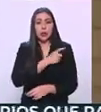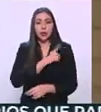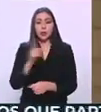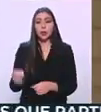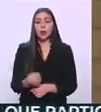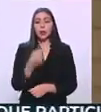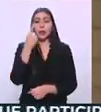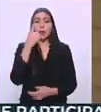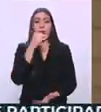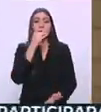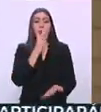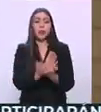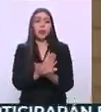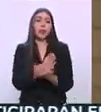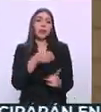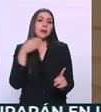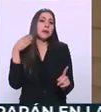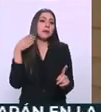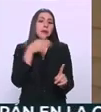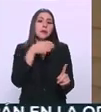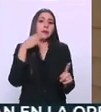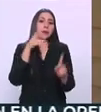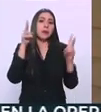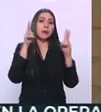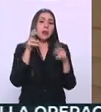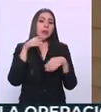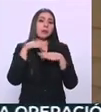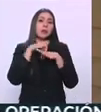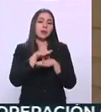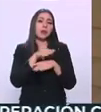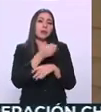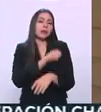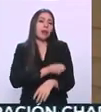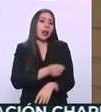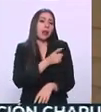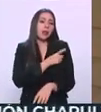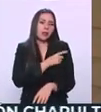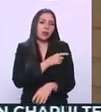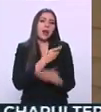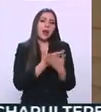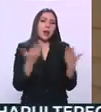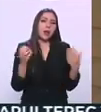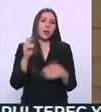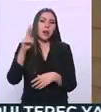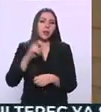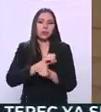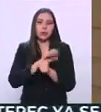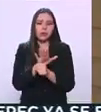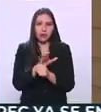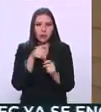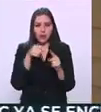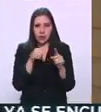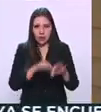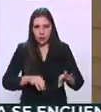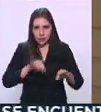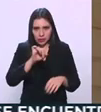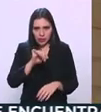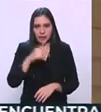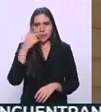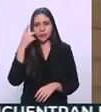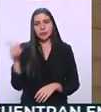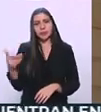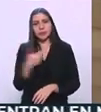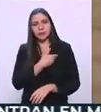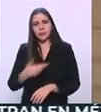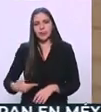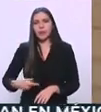medical, que obviamente pues frente a la pandemia ha tomado un papel muy, muy importante. El presidente ha enfatizado también